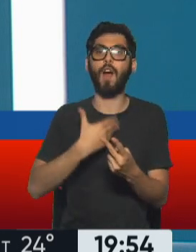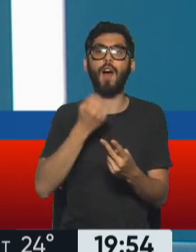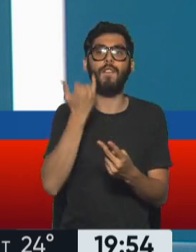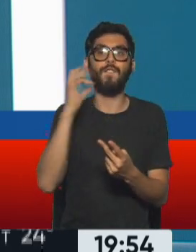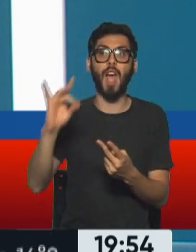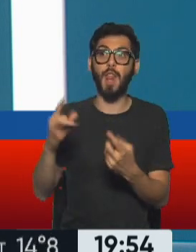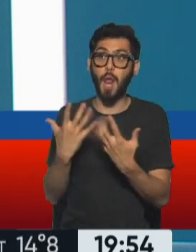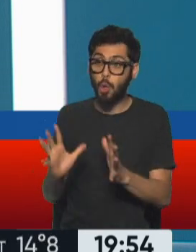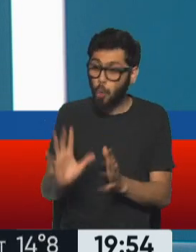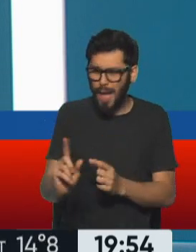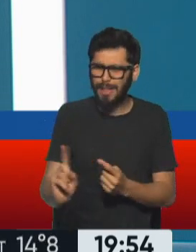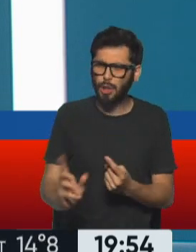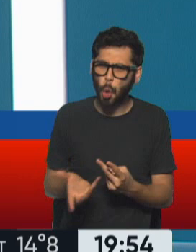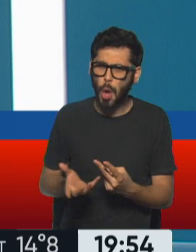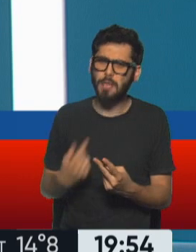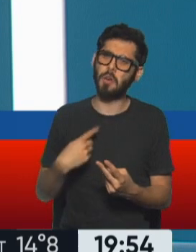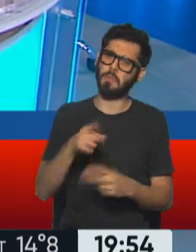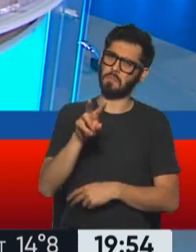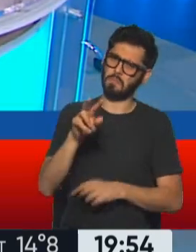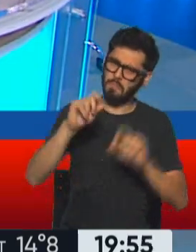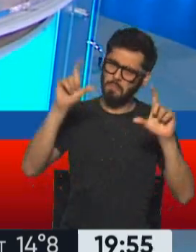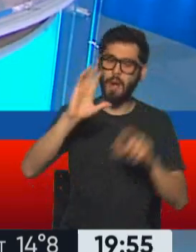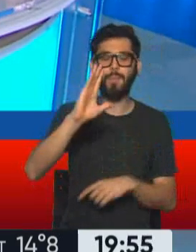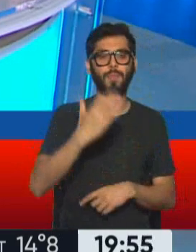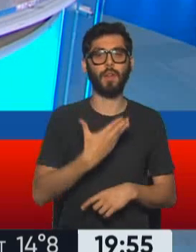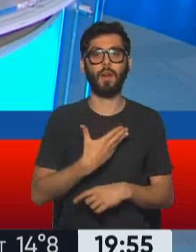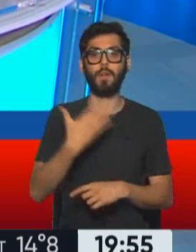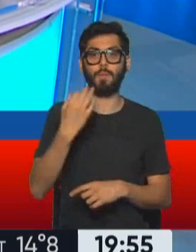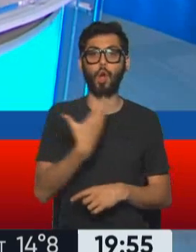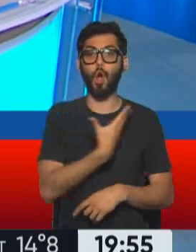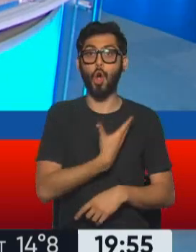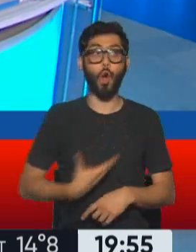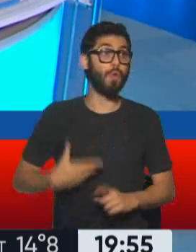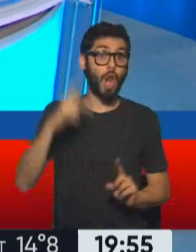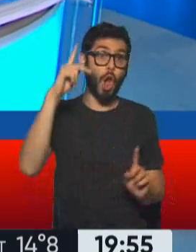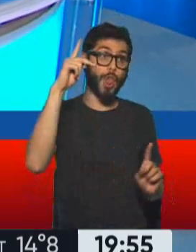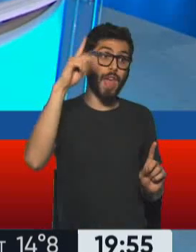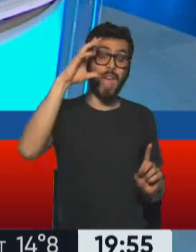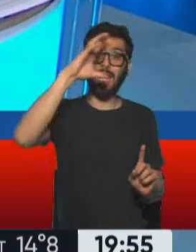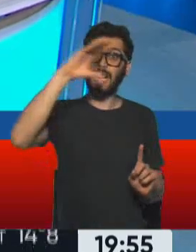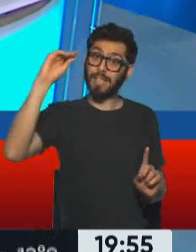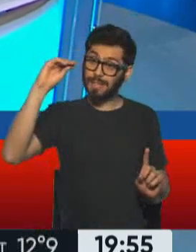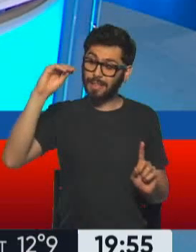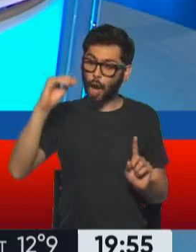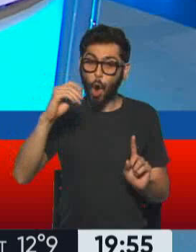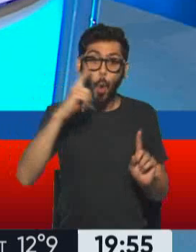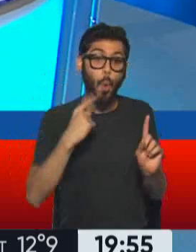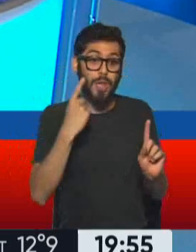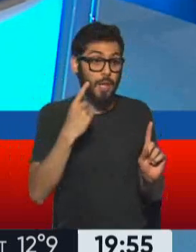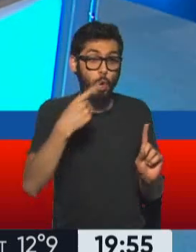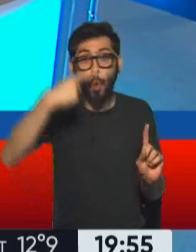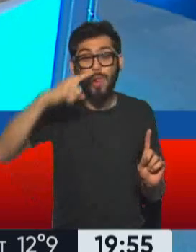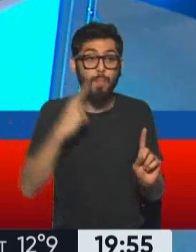Fay renunció en el me generó último día. curiosidad esa declaración. Fay renunció en el último día de gobierno de Cristina Fernández de Kirchner. Fue una renuncia con mucha